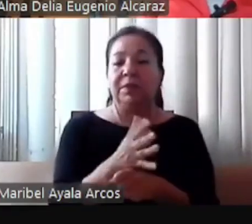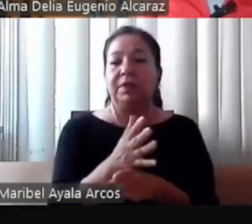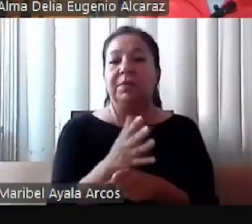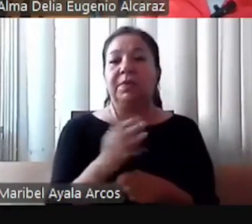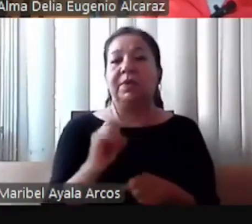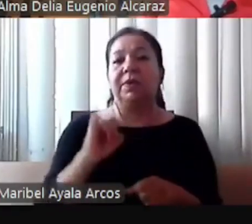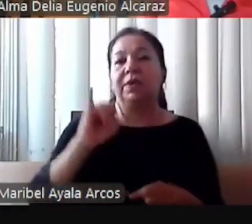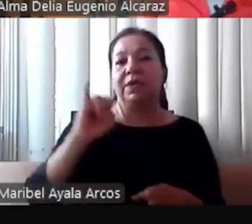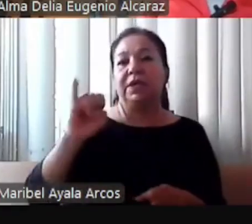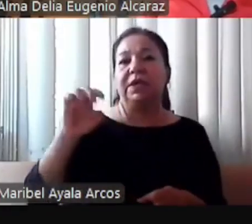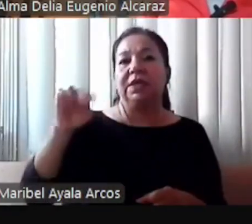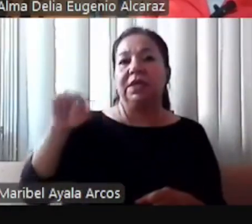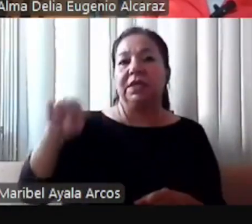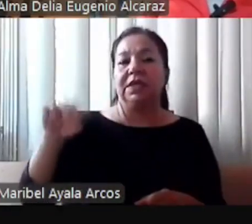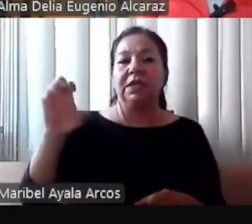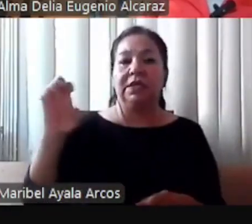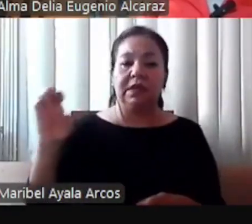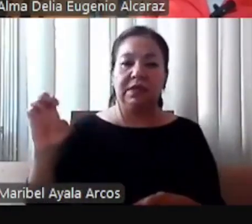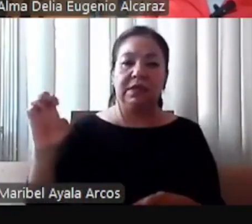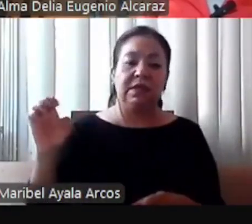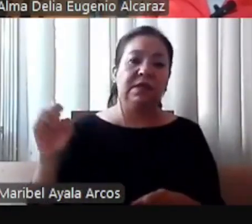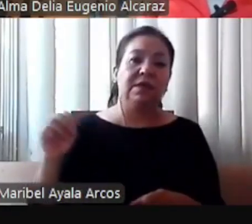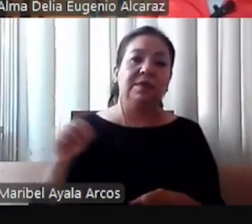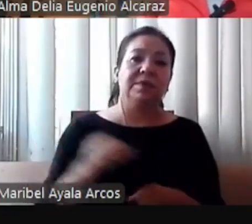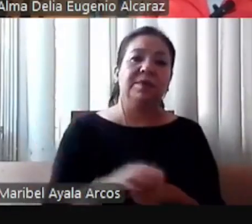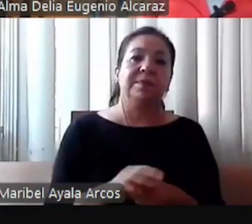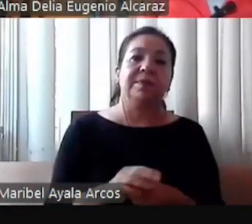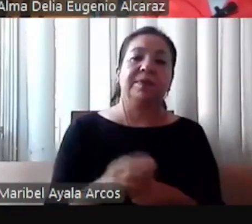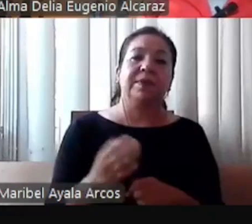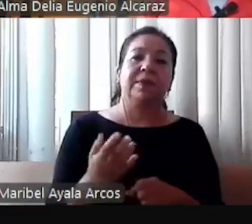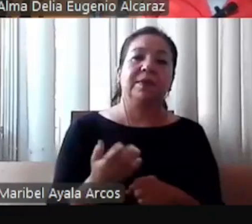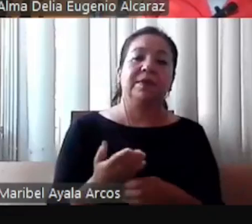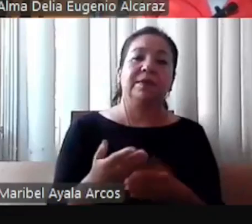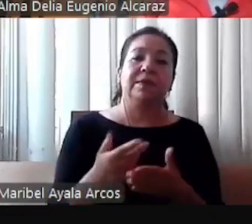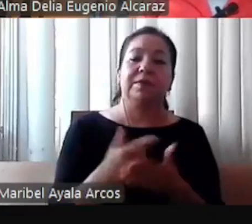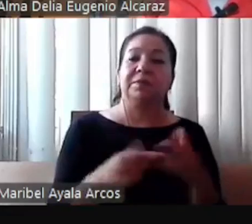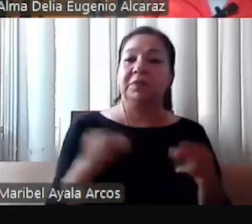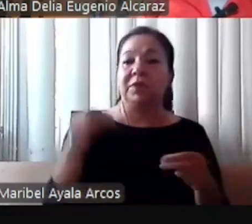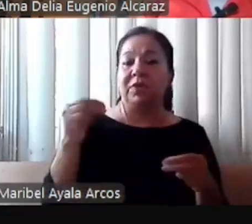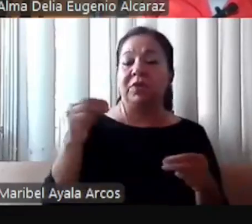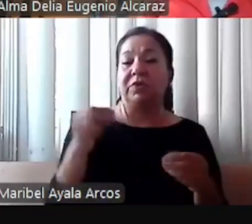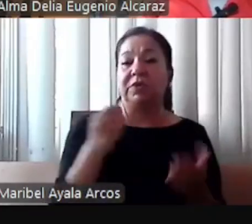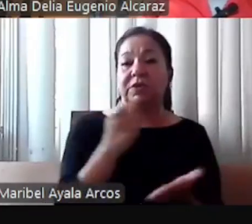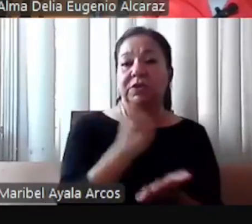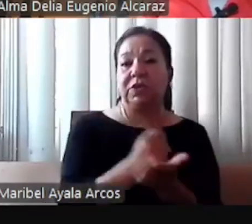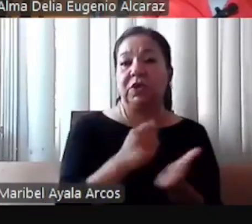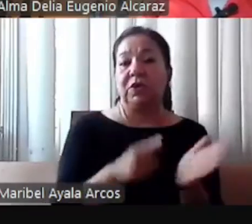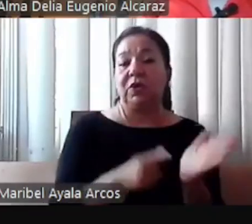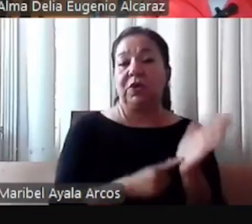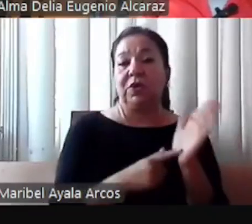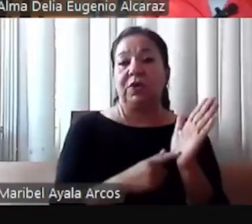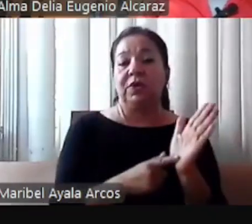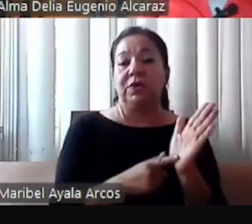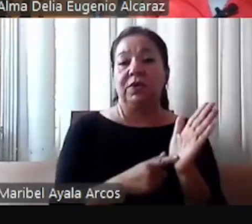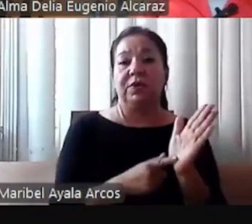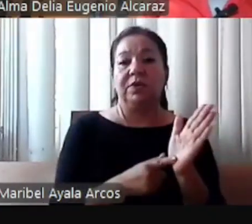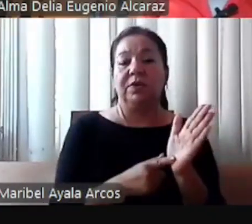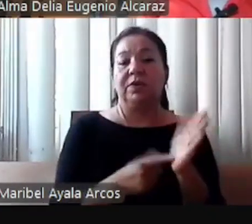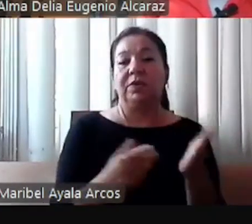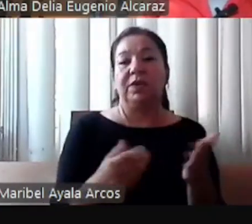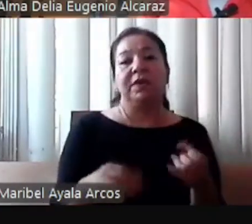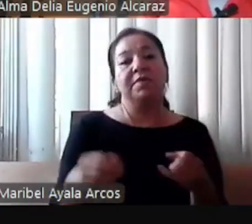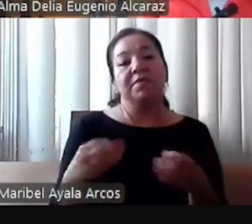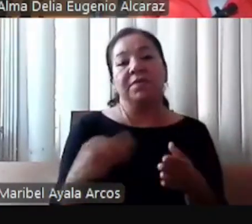ello no puede o no se puede alcanzar a través de la revocación del oficio impugnado, pues la hace depender de una determinación que es